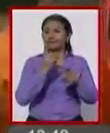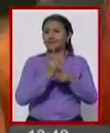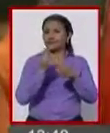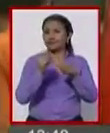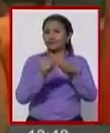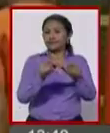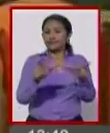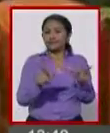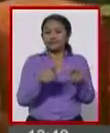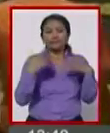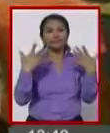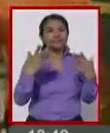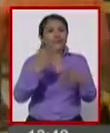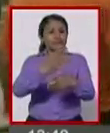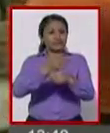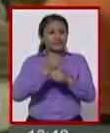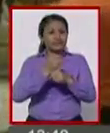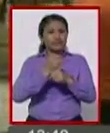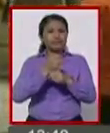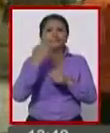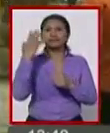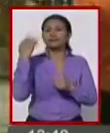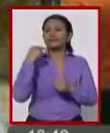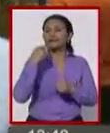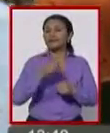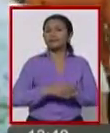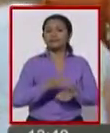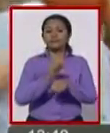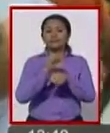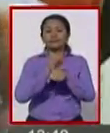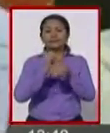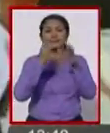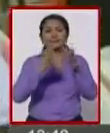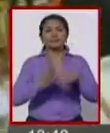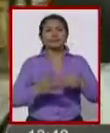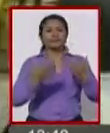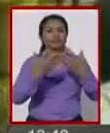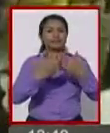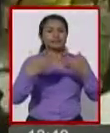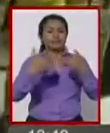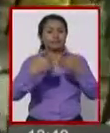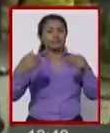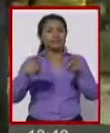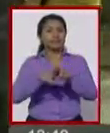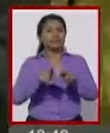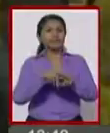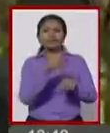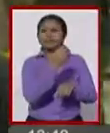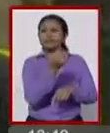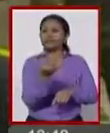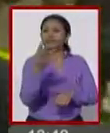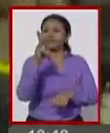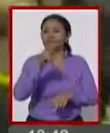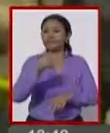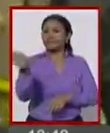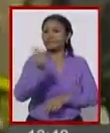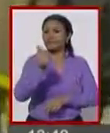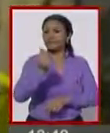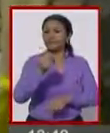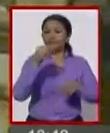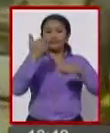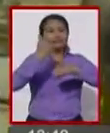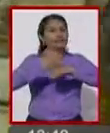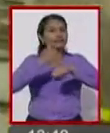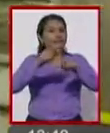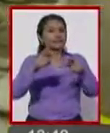Justamente de este lado es que habría sido rescatada por trabajadores de una empresa aledaña y también algunos transeúntes que se encontraban